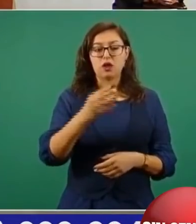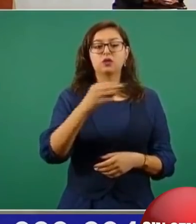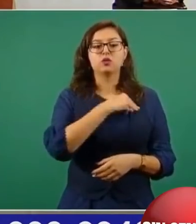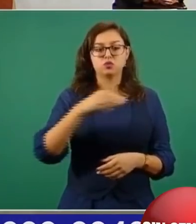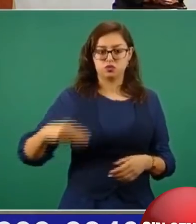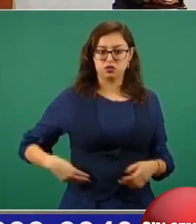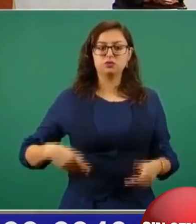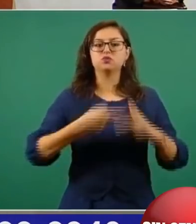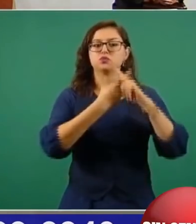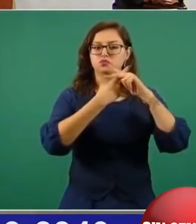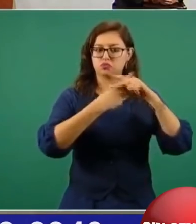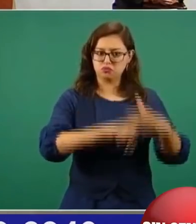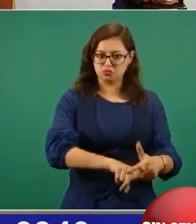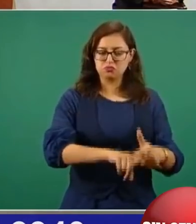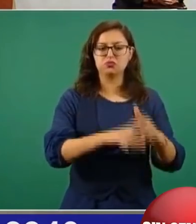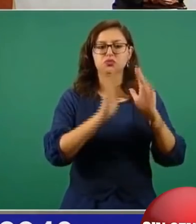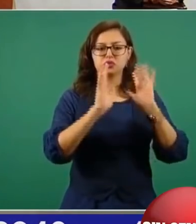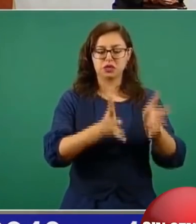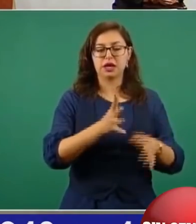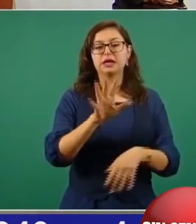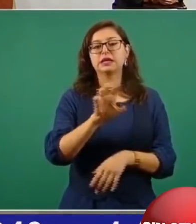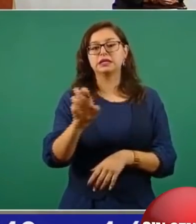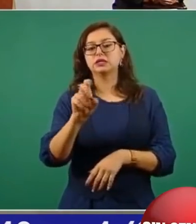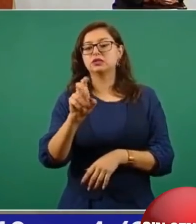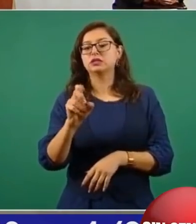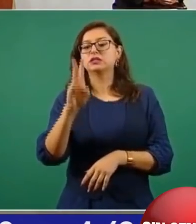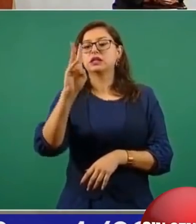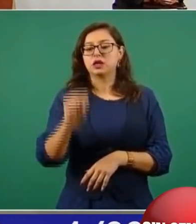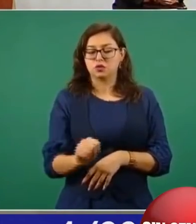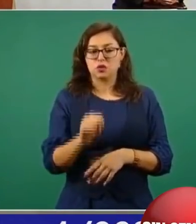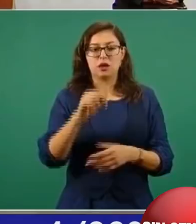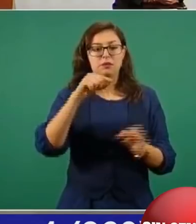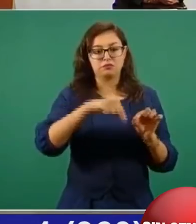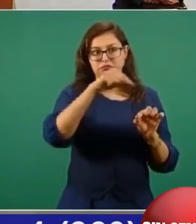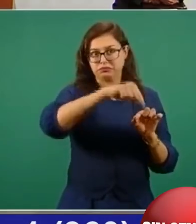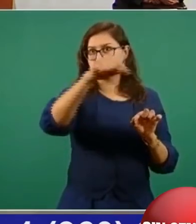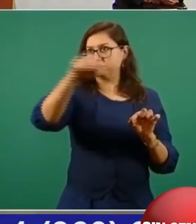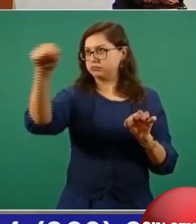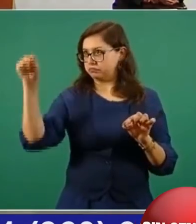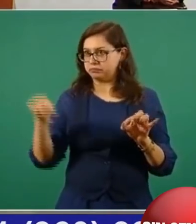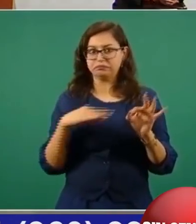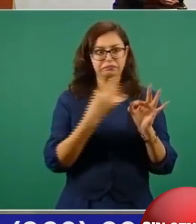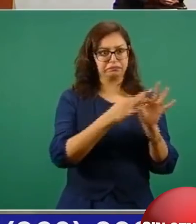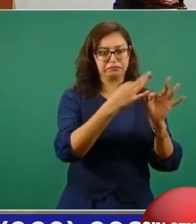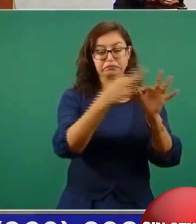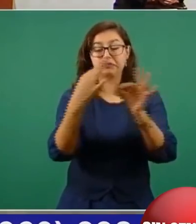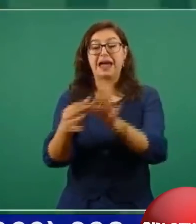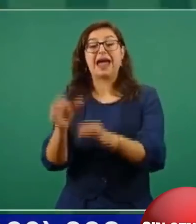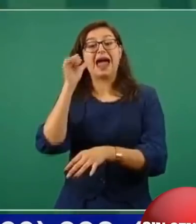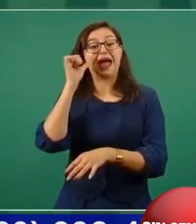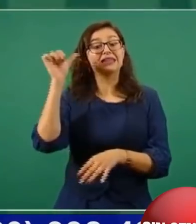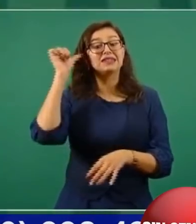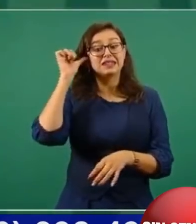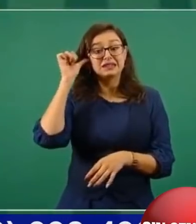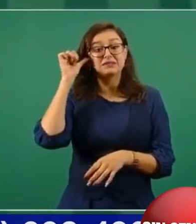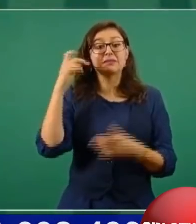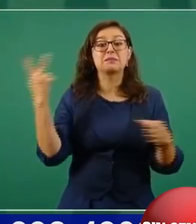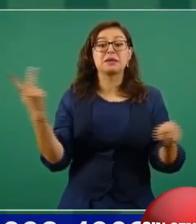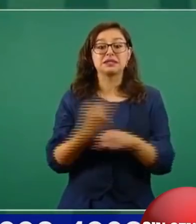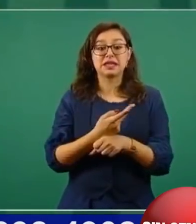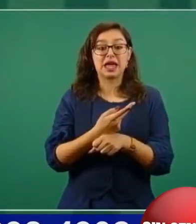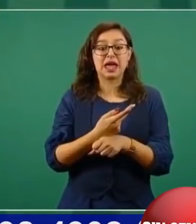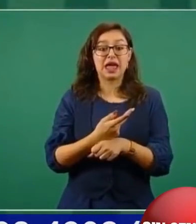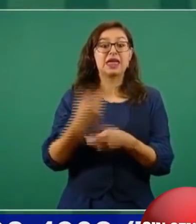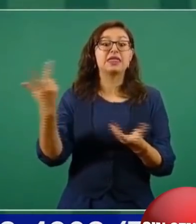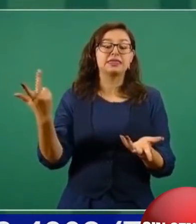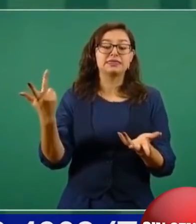de vacunación, estos se irán ampliando. Ayer hubo algunas entidades federativas, en particular Tamaulipas y Nuevo León, que no pudieron vacunar